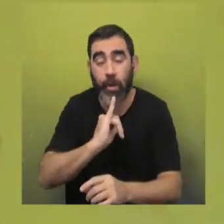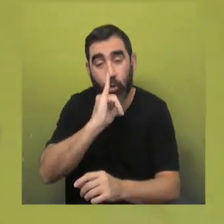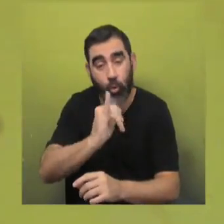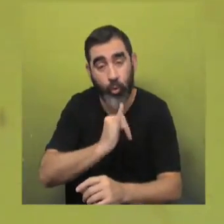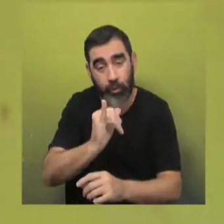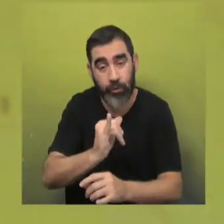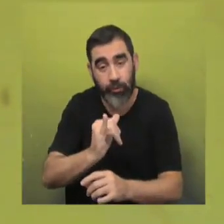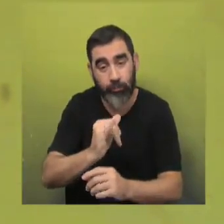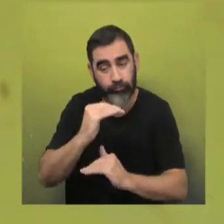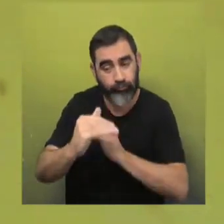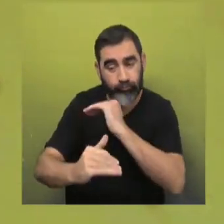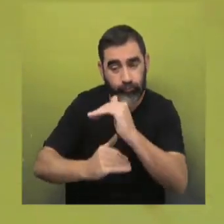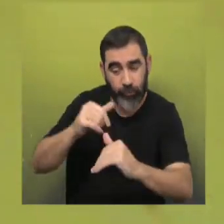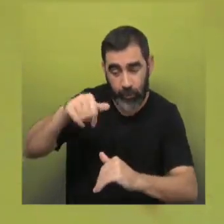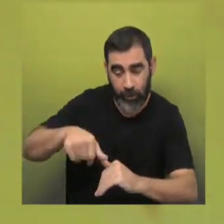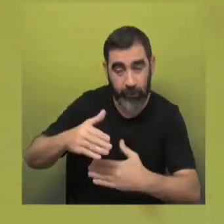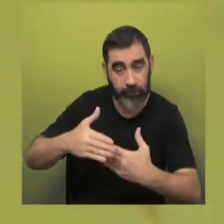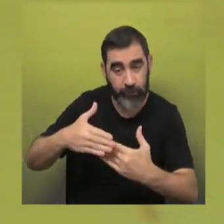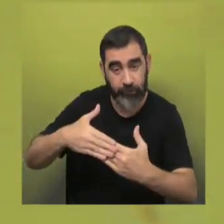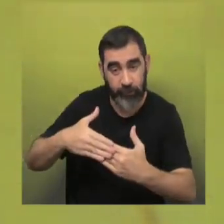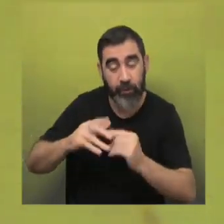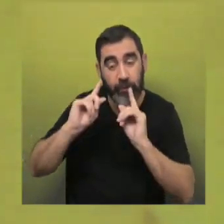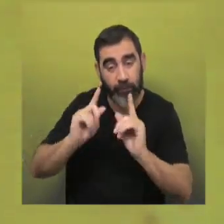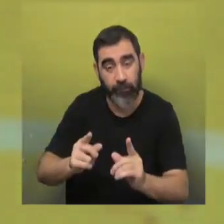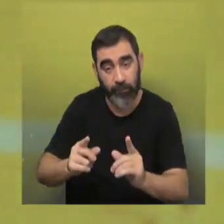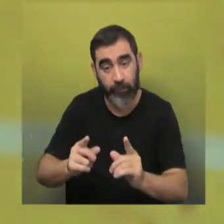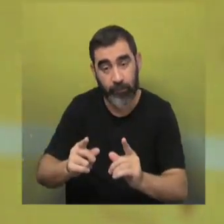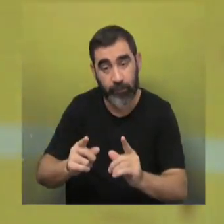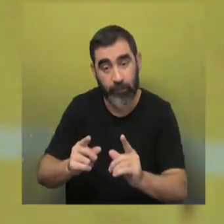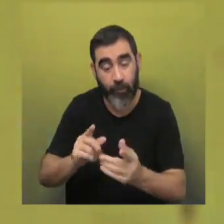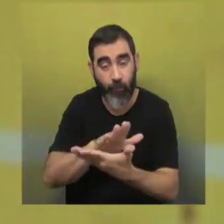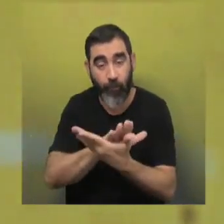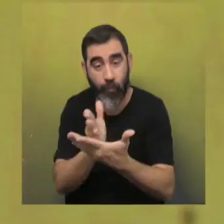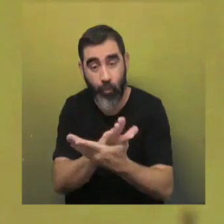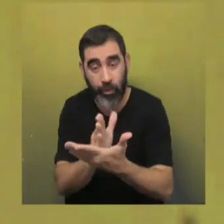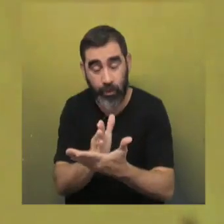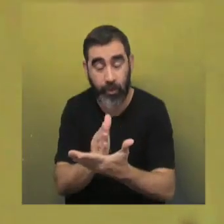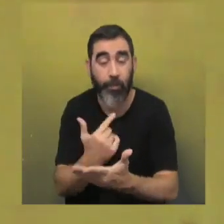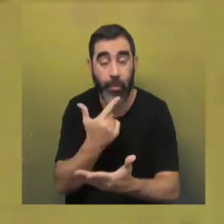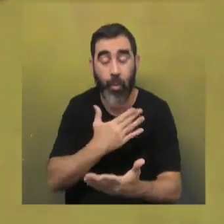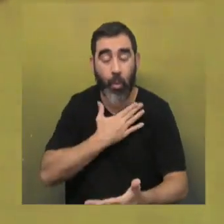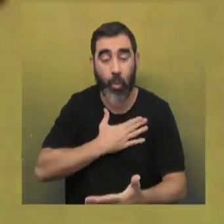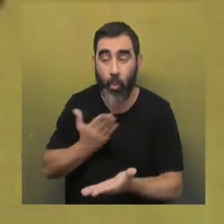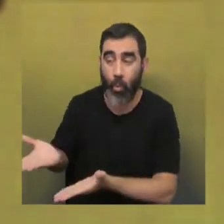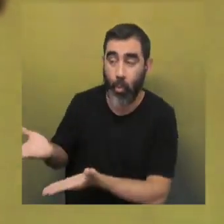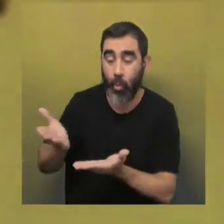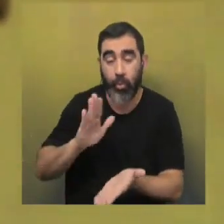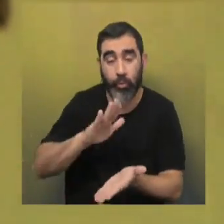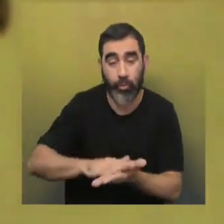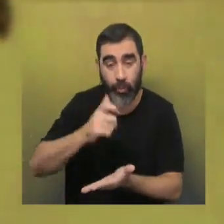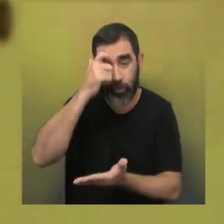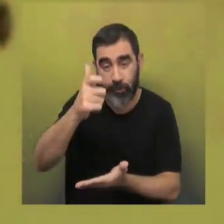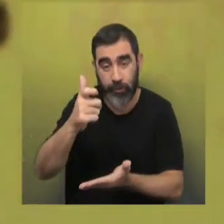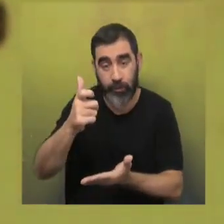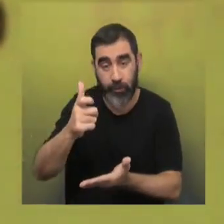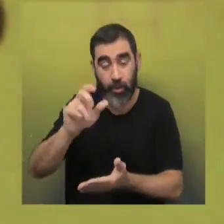que tiene un fuerte desarrollo en esta parte del mundo y un desarrollo además que cruza fronteras. En este caso es un gusto recibir en Sobre Ciencia, en nombre de